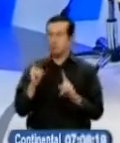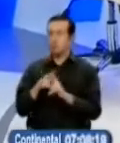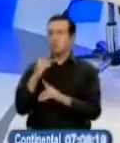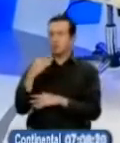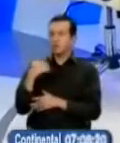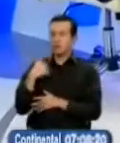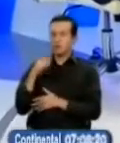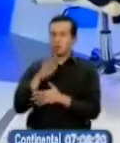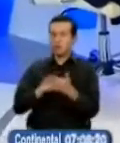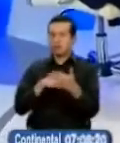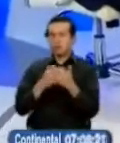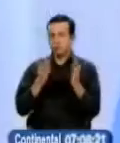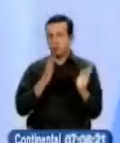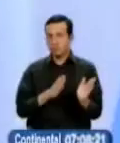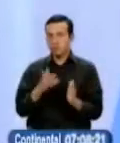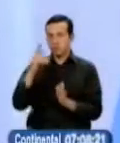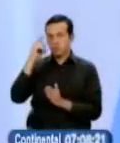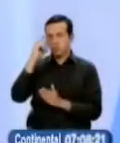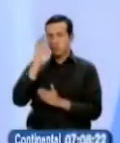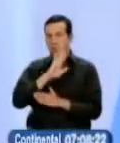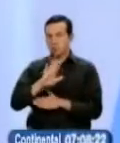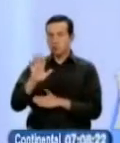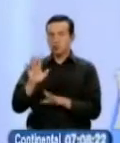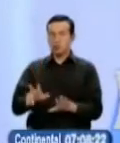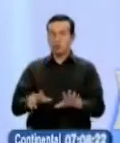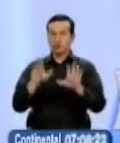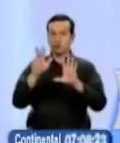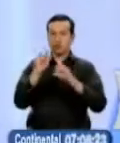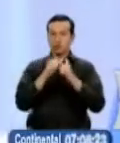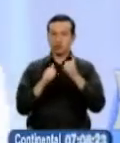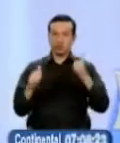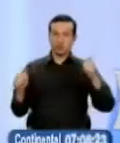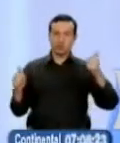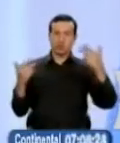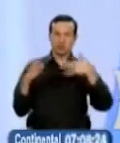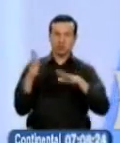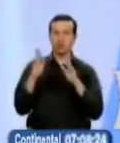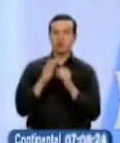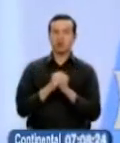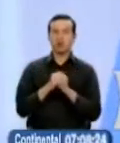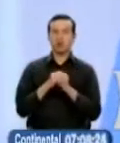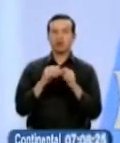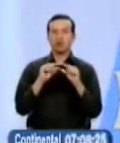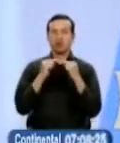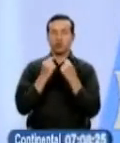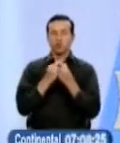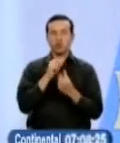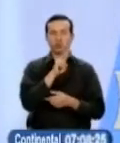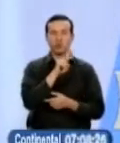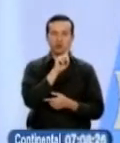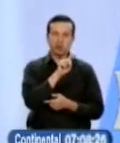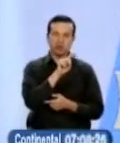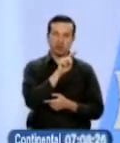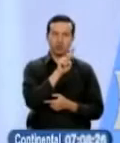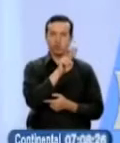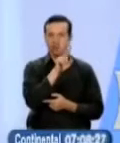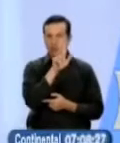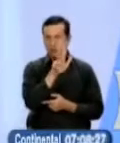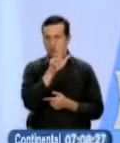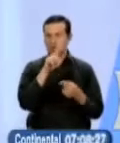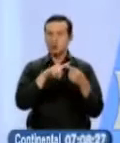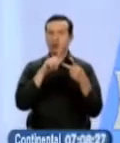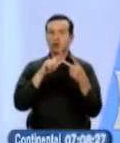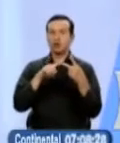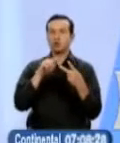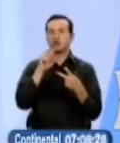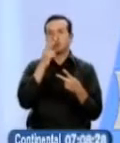con los programas de gobierno, las 8 candidaturas, tenemos el programa de Alianza Creo, Alianza País, Fuerza Compromiso